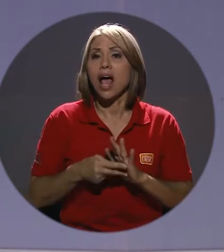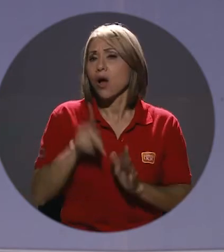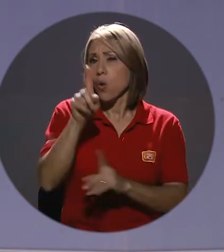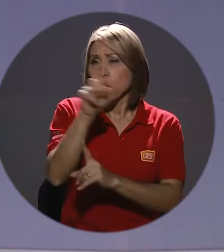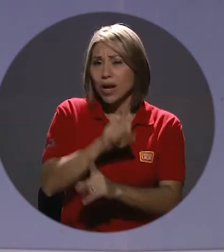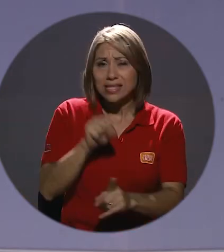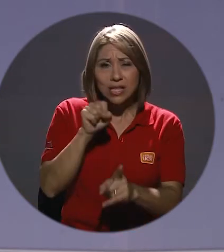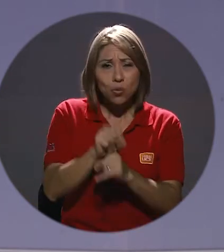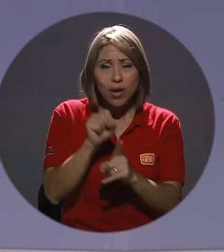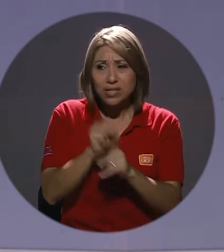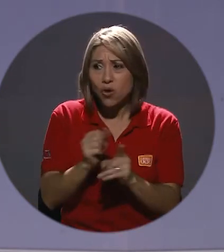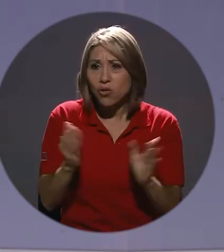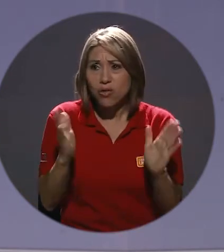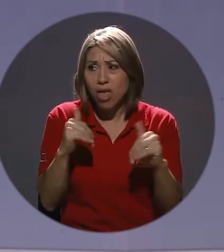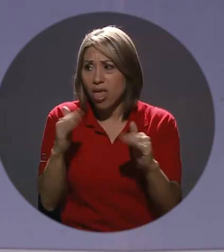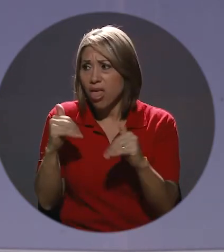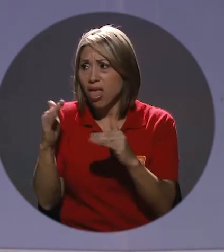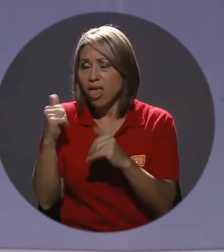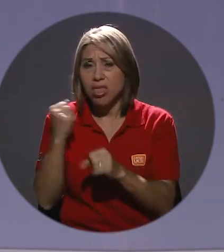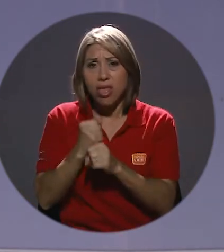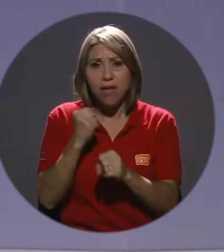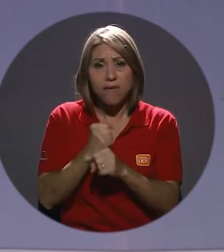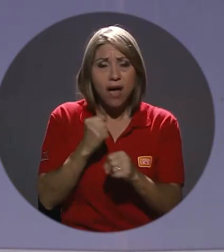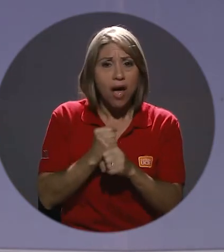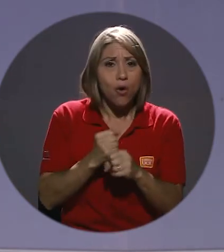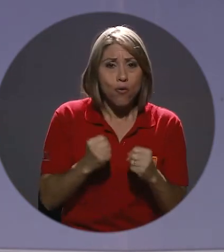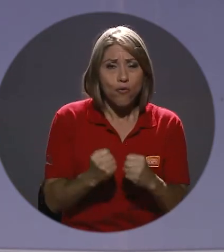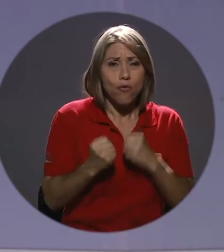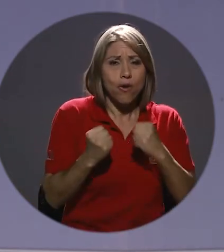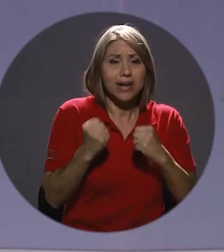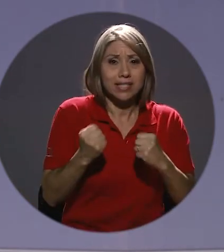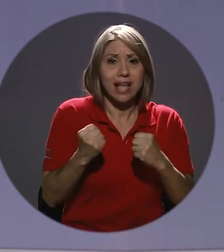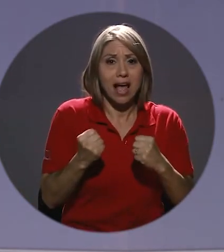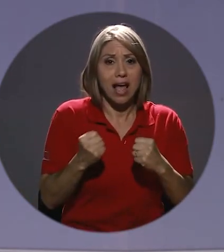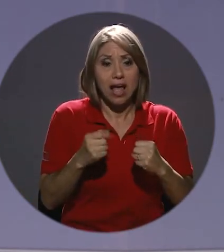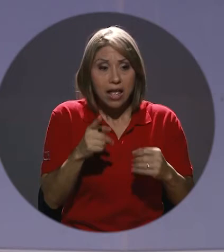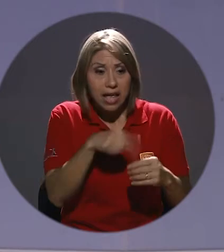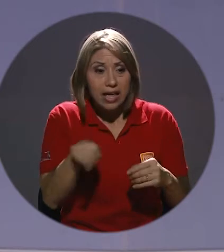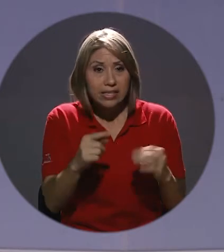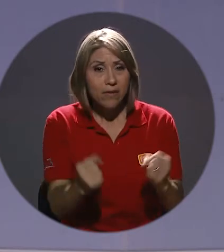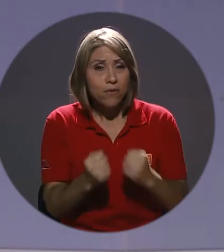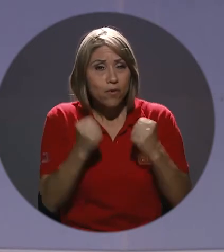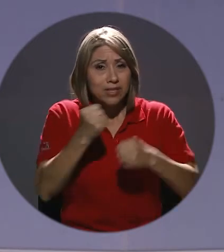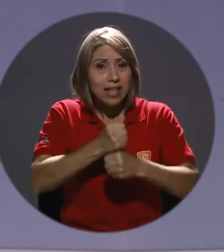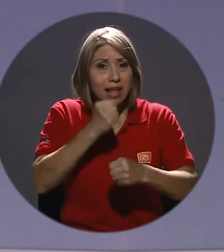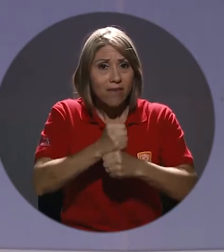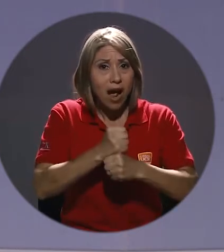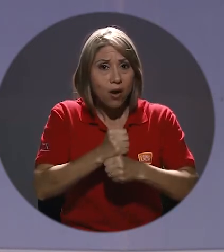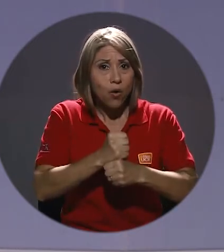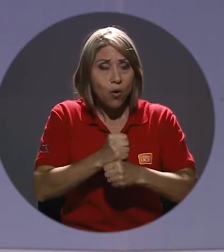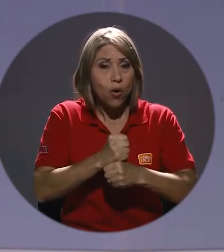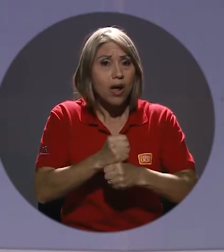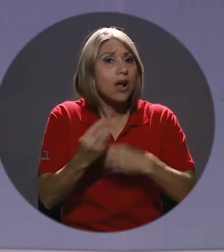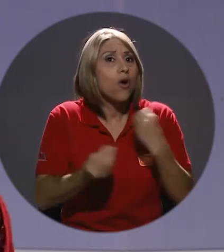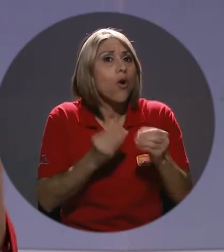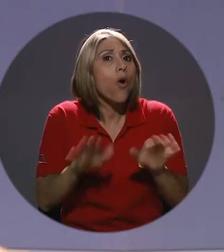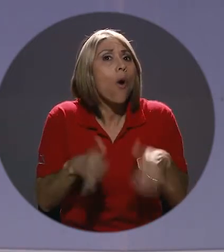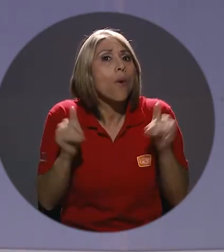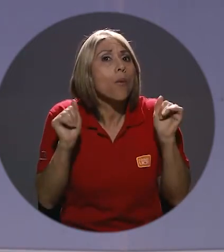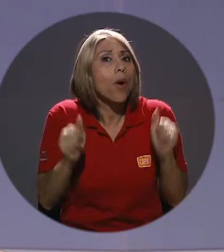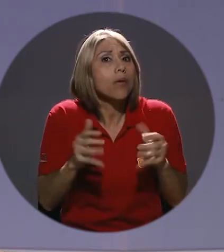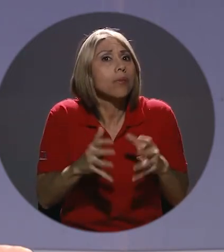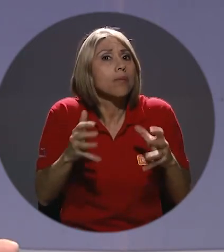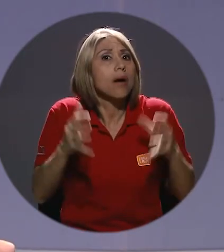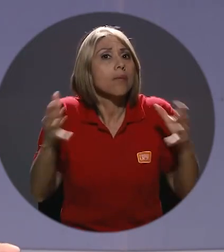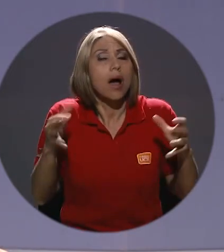menos fuerza de trabajo, la fuerza de trabajo, considerando aquellas personas que buscaron empleo, la forma de incrementarla es que las mujeres se